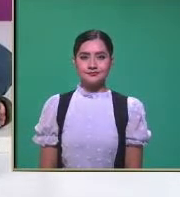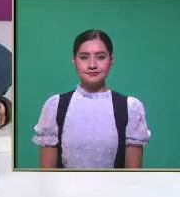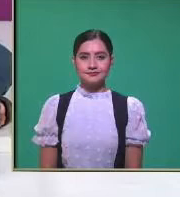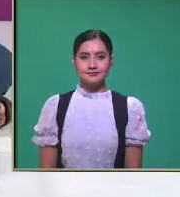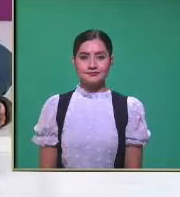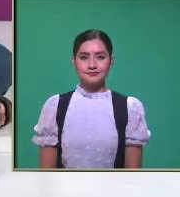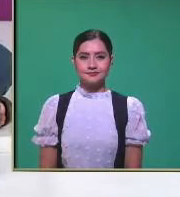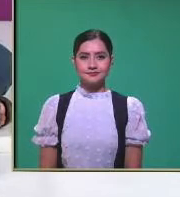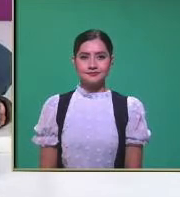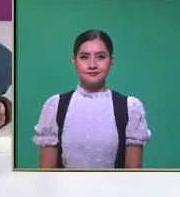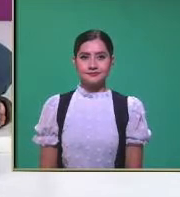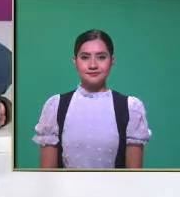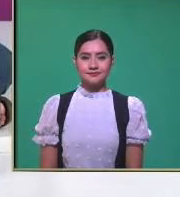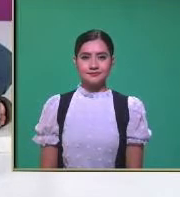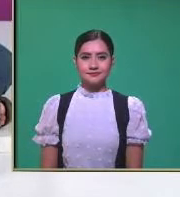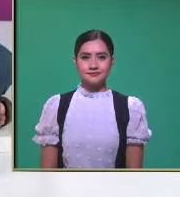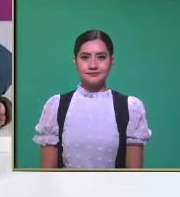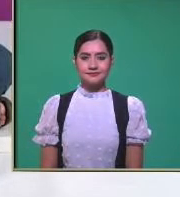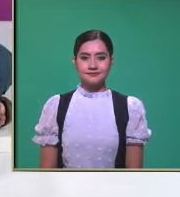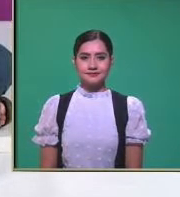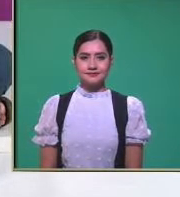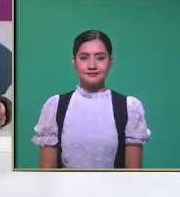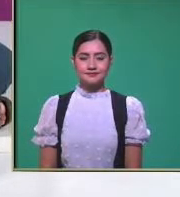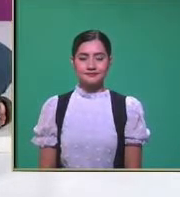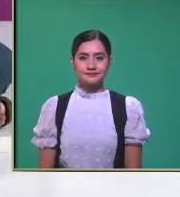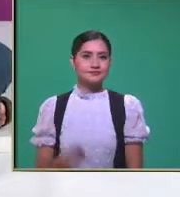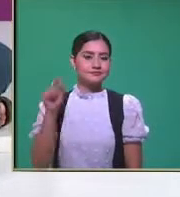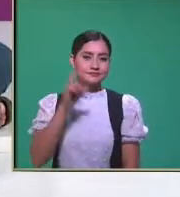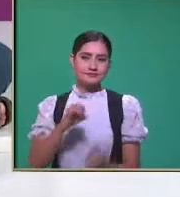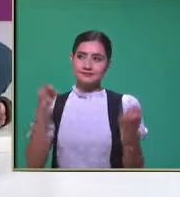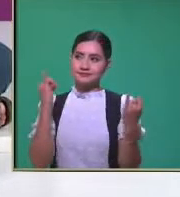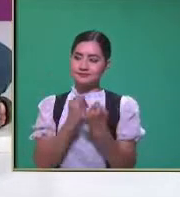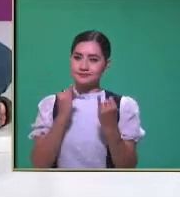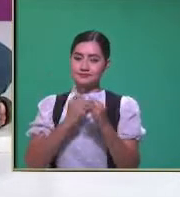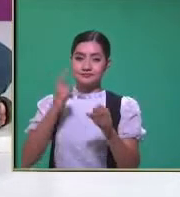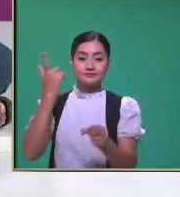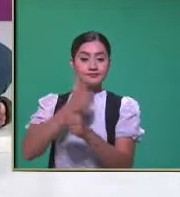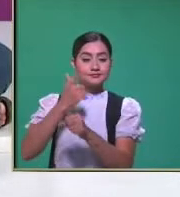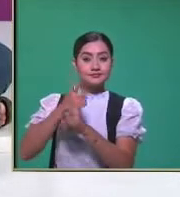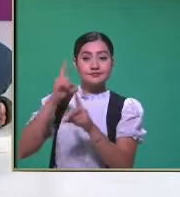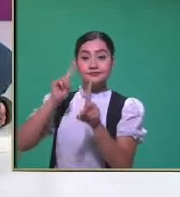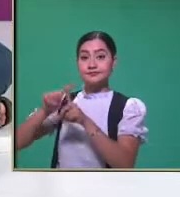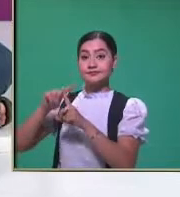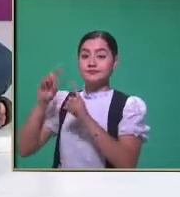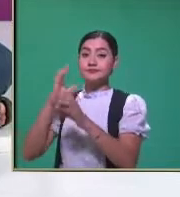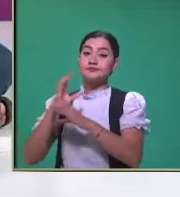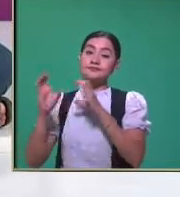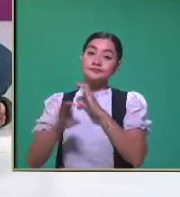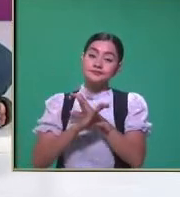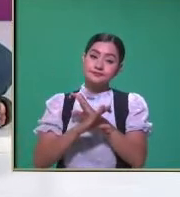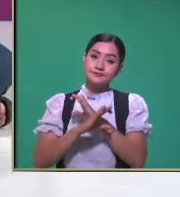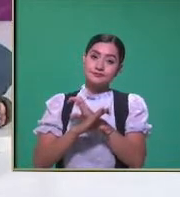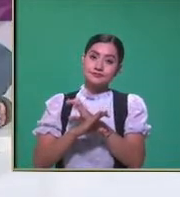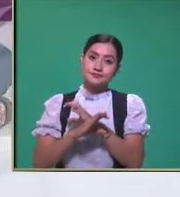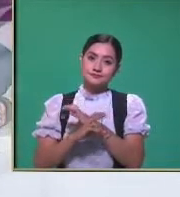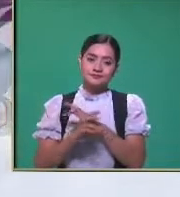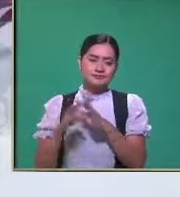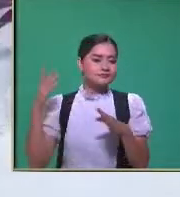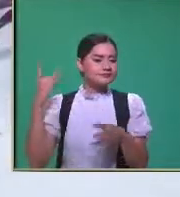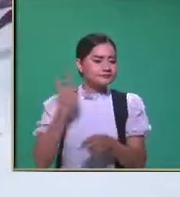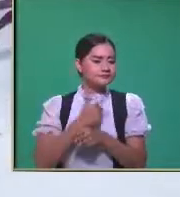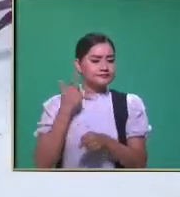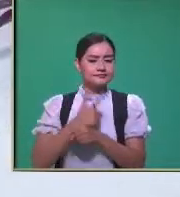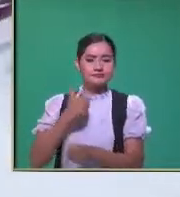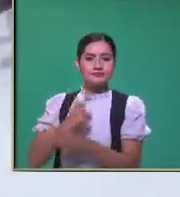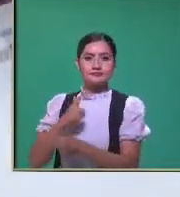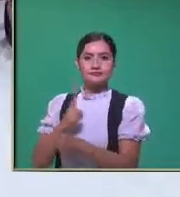y y también encontramos por ahí algunos elementos con que jugar. ¿Pero qué podemos hacer con esto, Clau? ¿Qué podemos